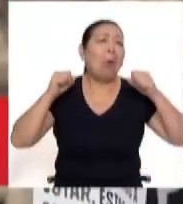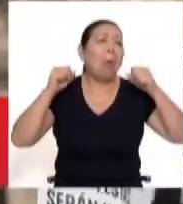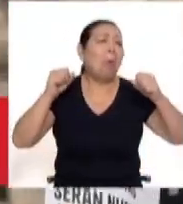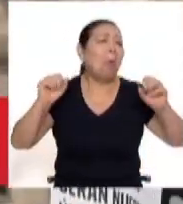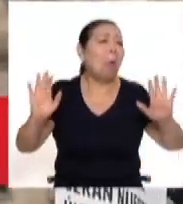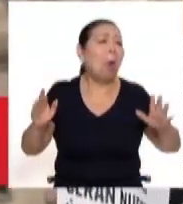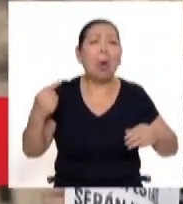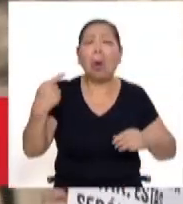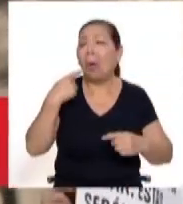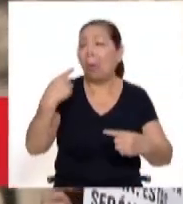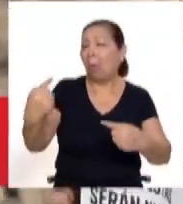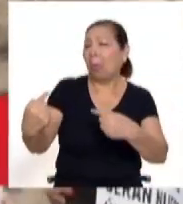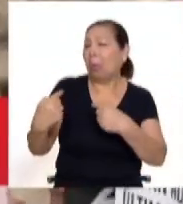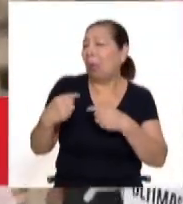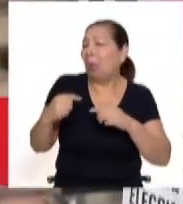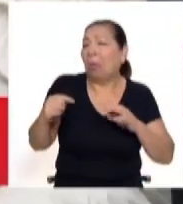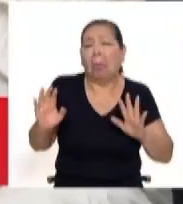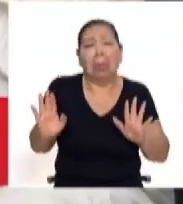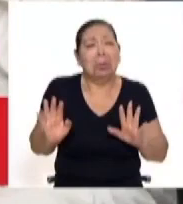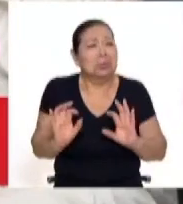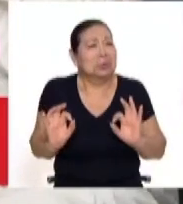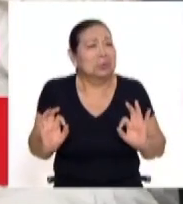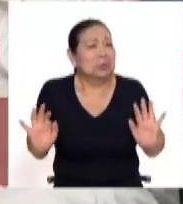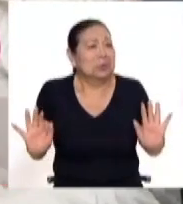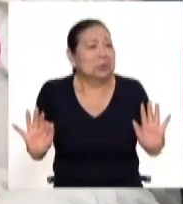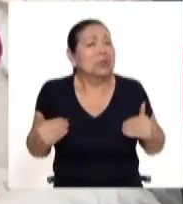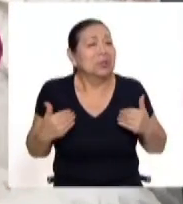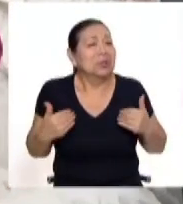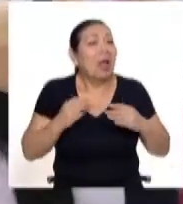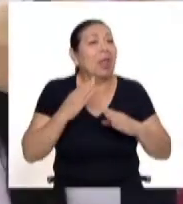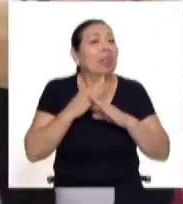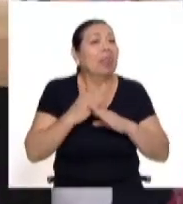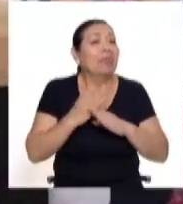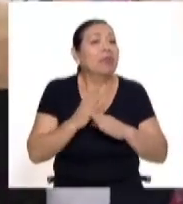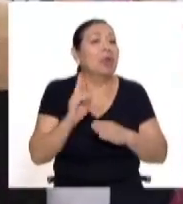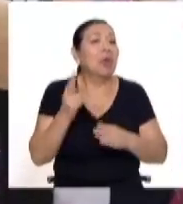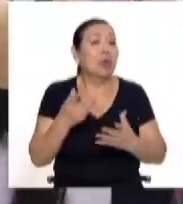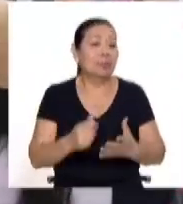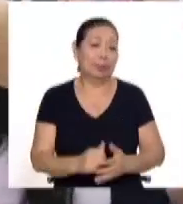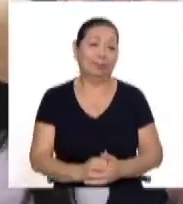movilización en su contra y dijo que sus adversarios defienden la corrupción.